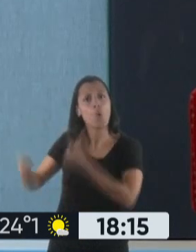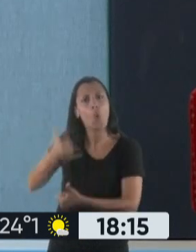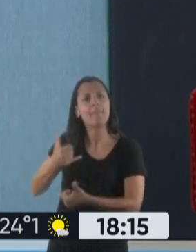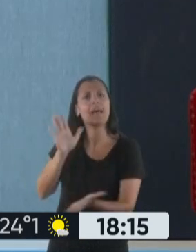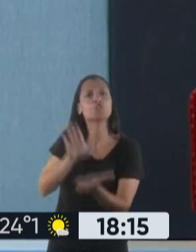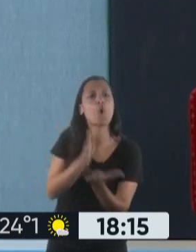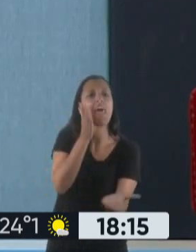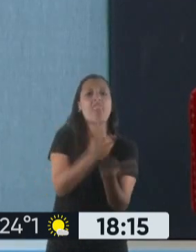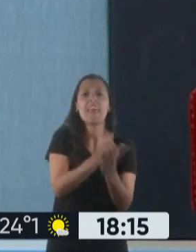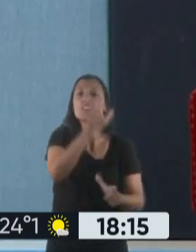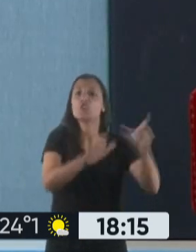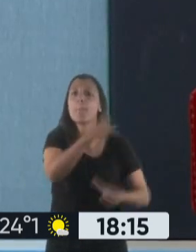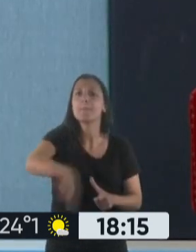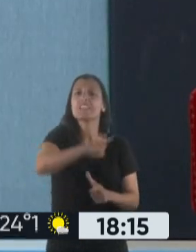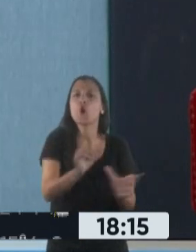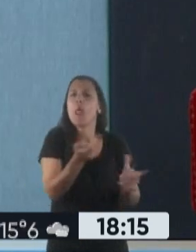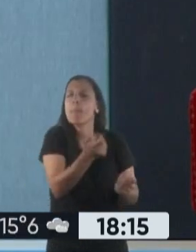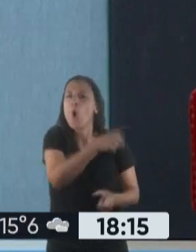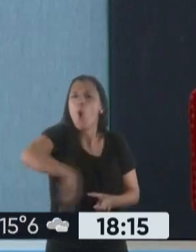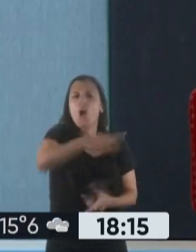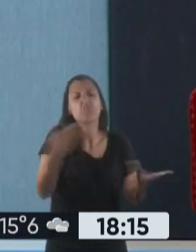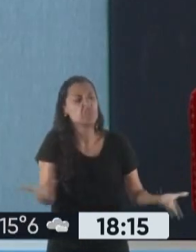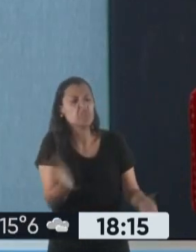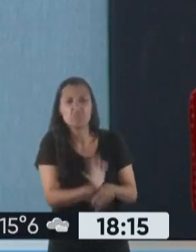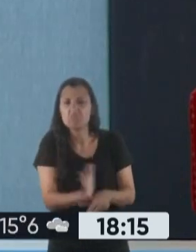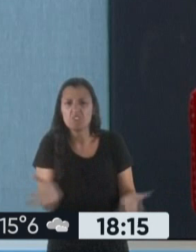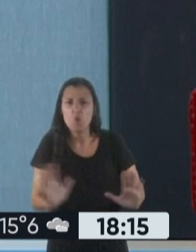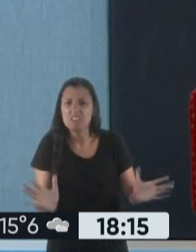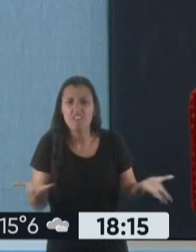minorías, yo decía, pero che, estamos haciendo mucho ruido por un